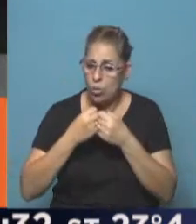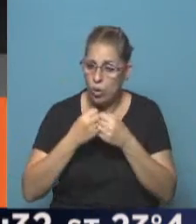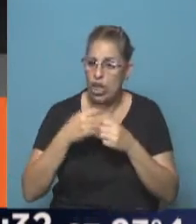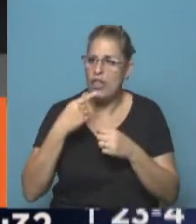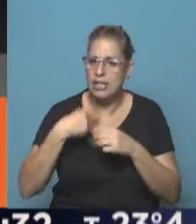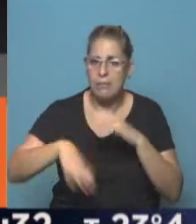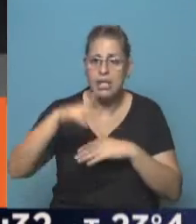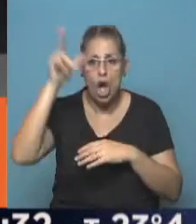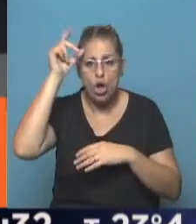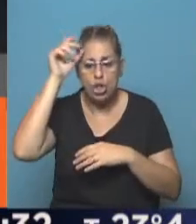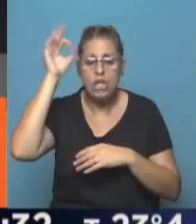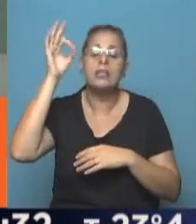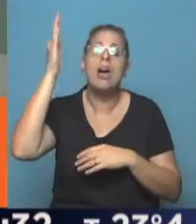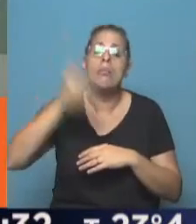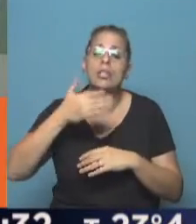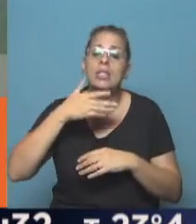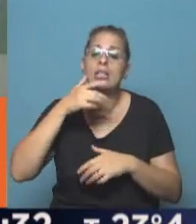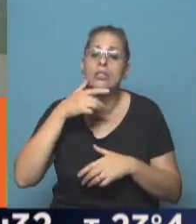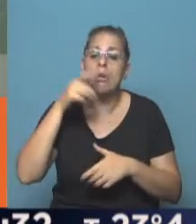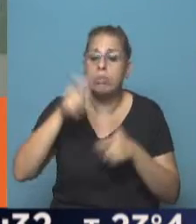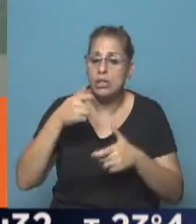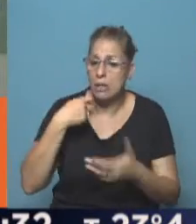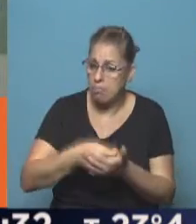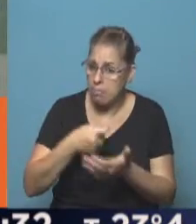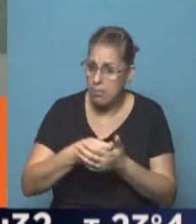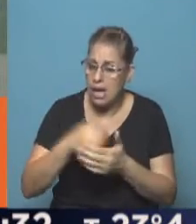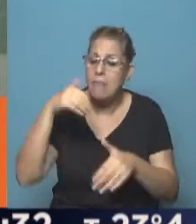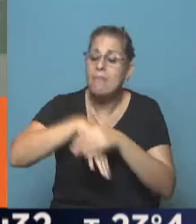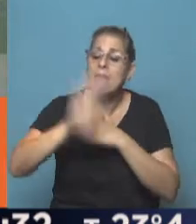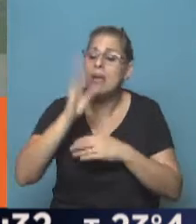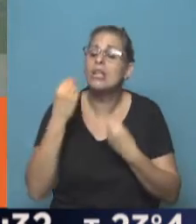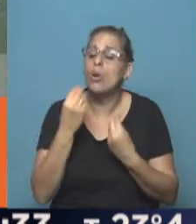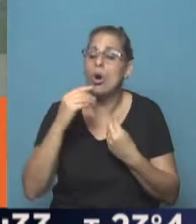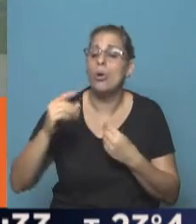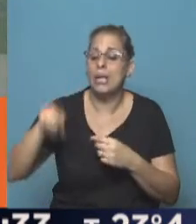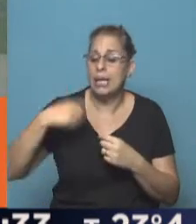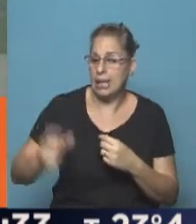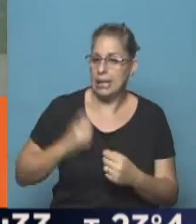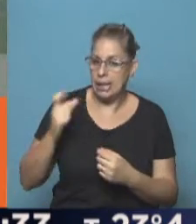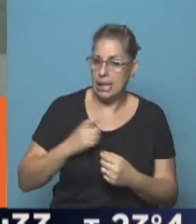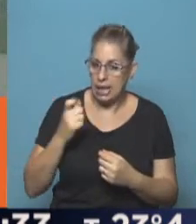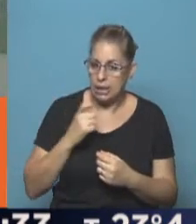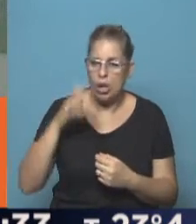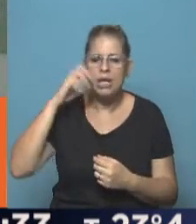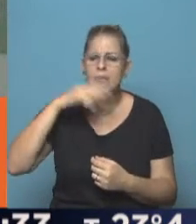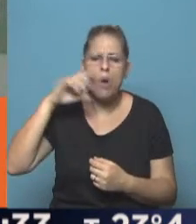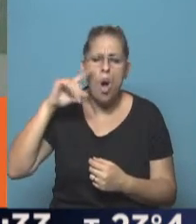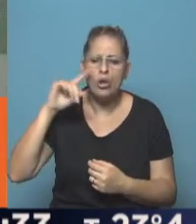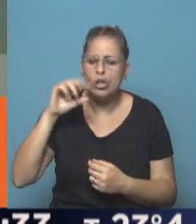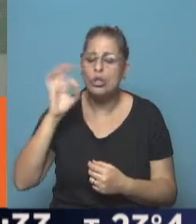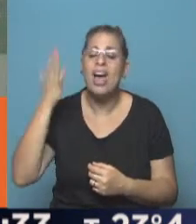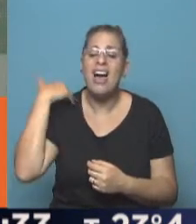enorme, más del 80% de los acreedores, está conformada en su gran parte por créditos que son espurios, porque son créditos que han